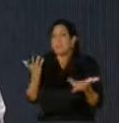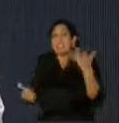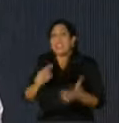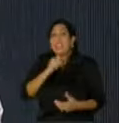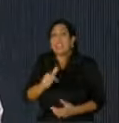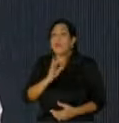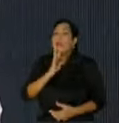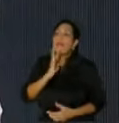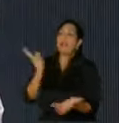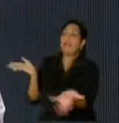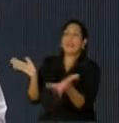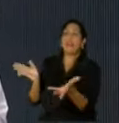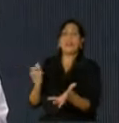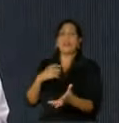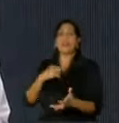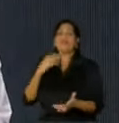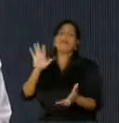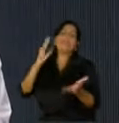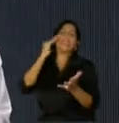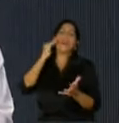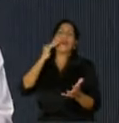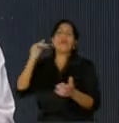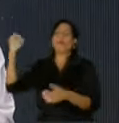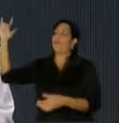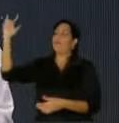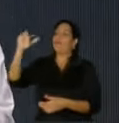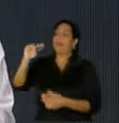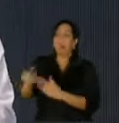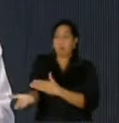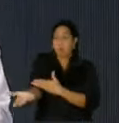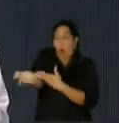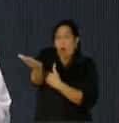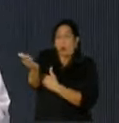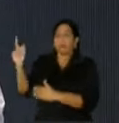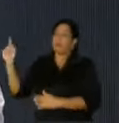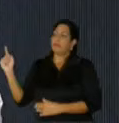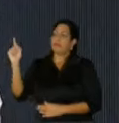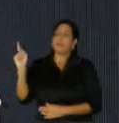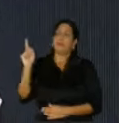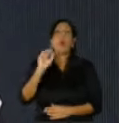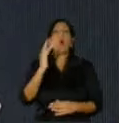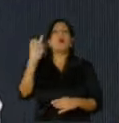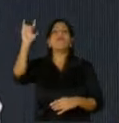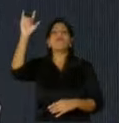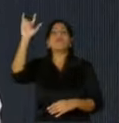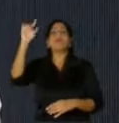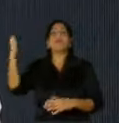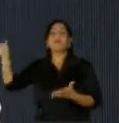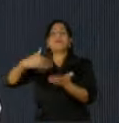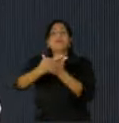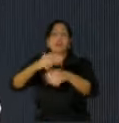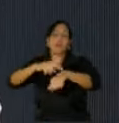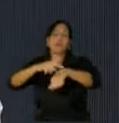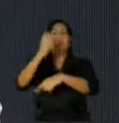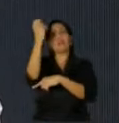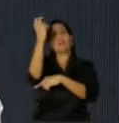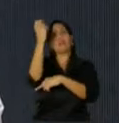es lo mismo un pasajero que te llega de madrugada o un pasajero que te llega por la tarde. Hemos tenido, hace una experiencia bien única